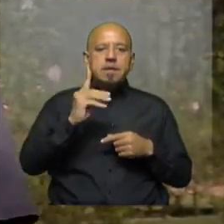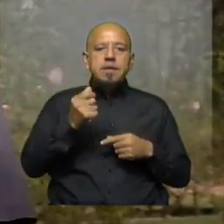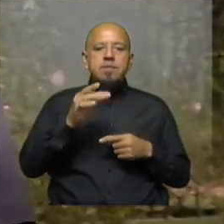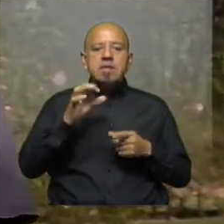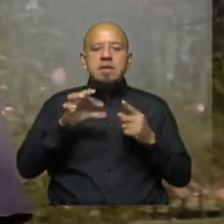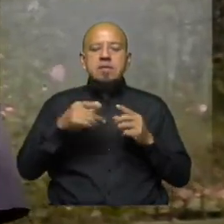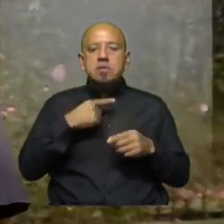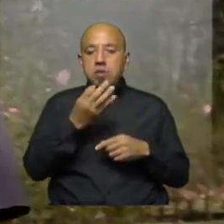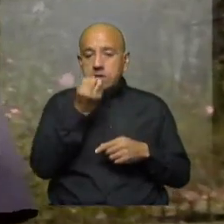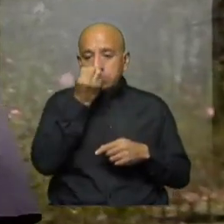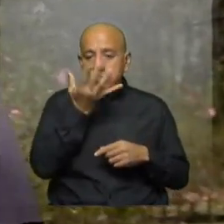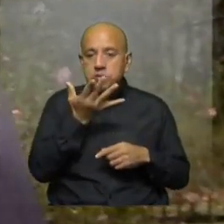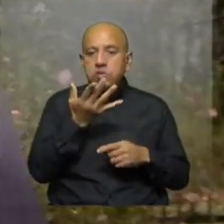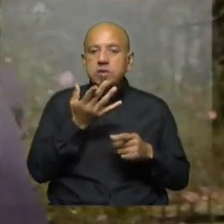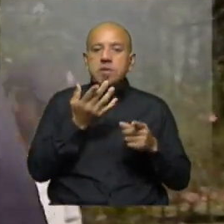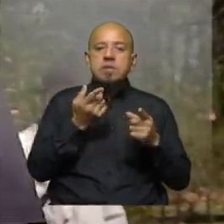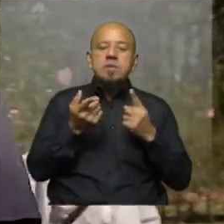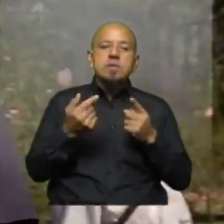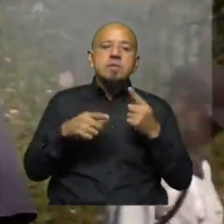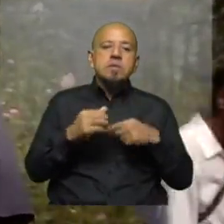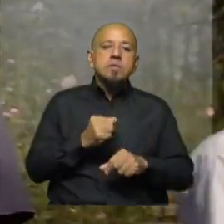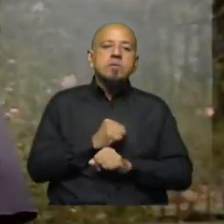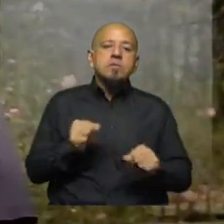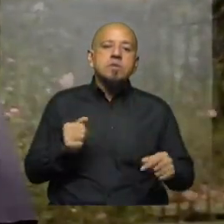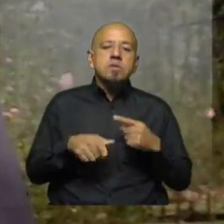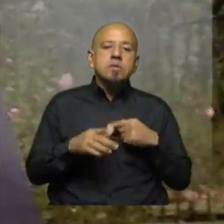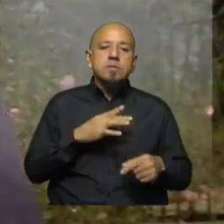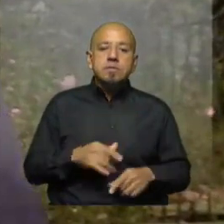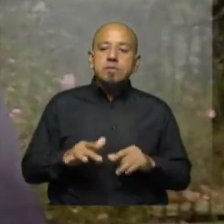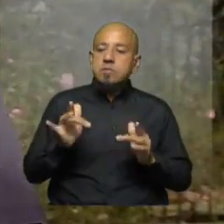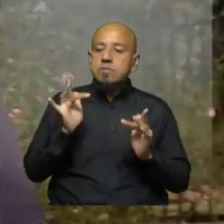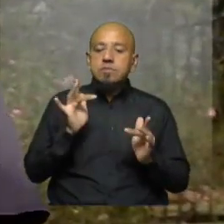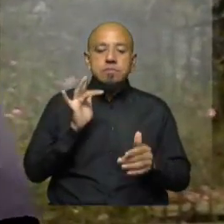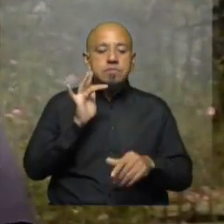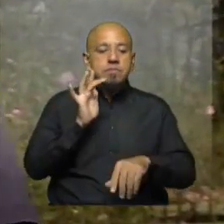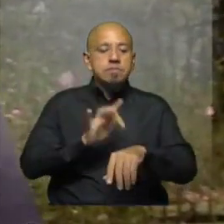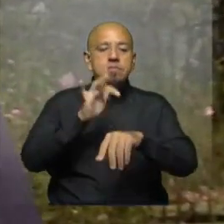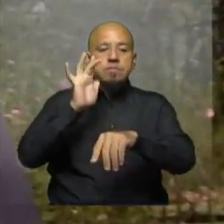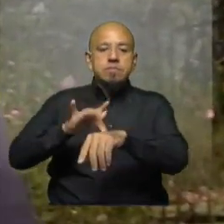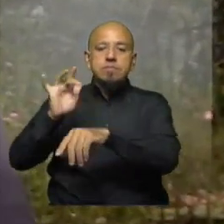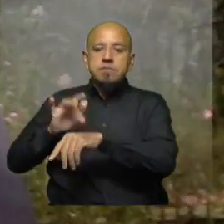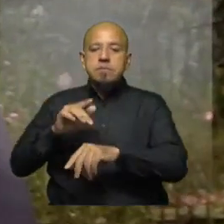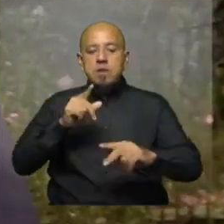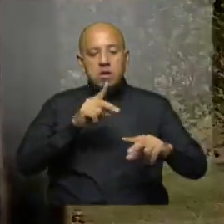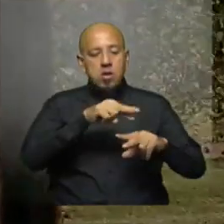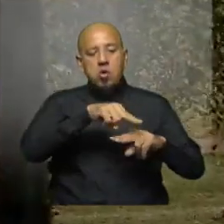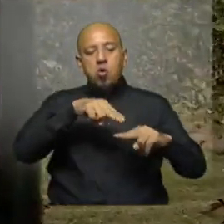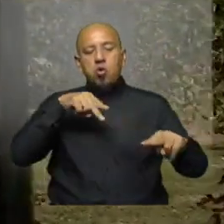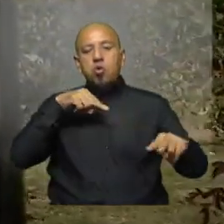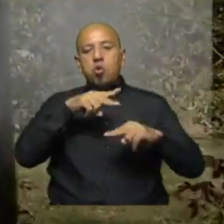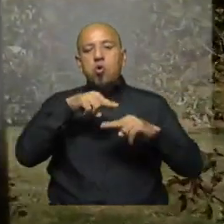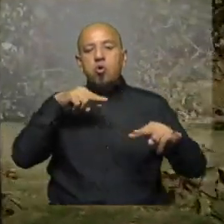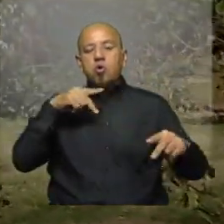las rosas, porque renuncia a la posibilidad de convertir todo lo que tocaba en oro para poder estar con su hija y con su jardín de rosas.